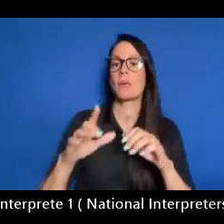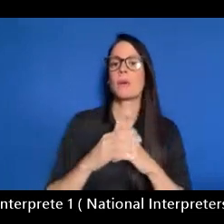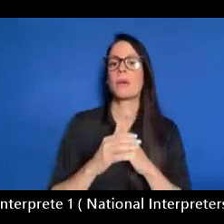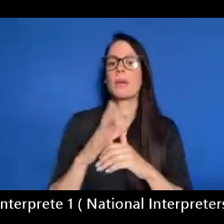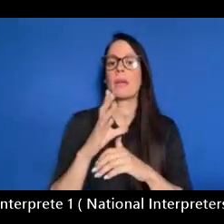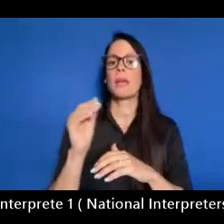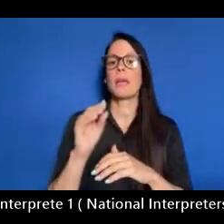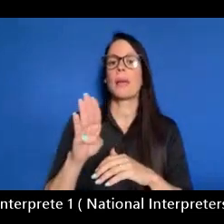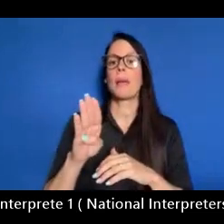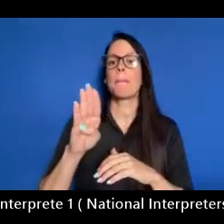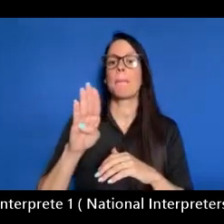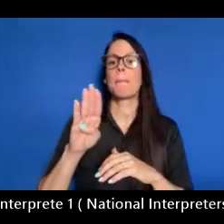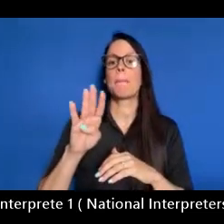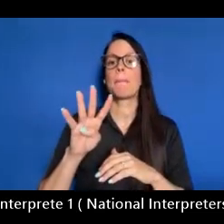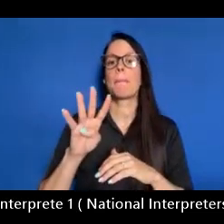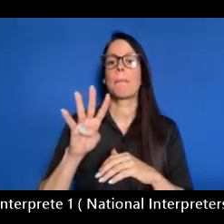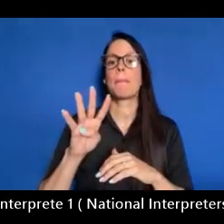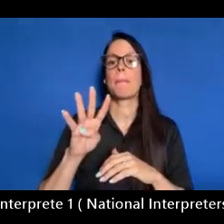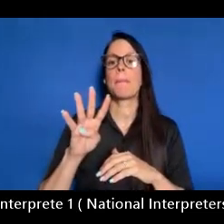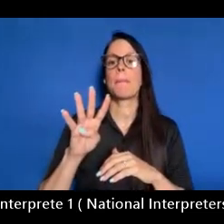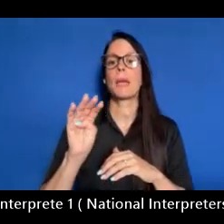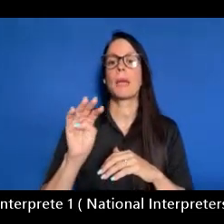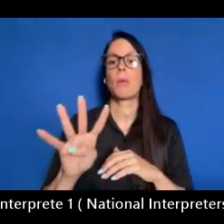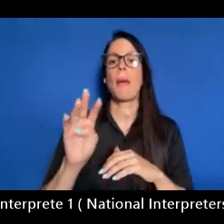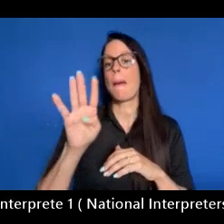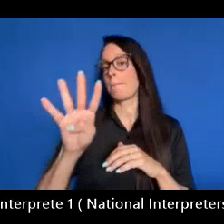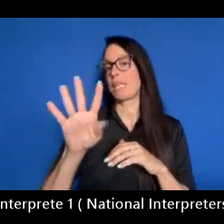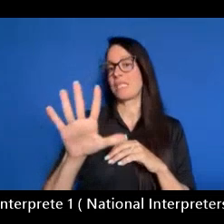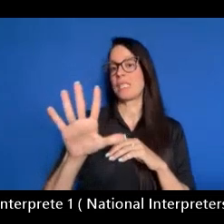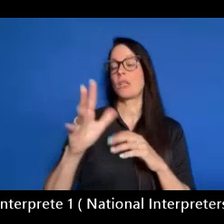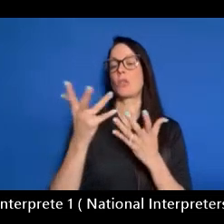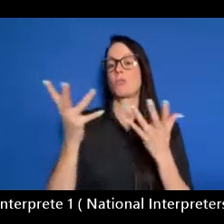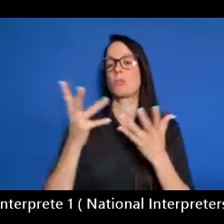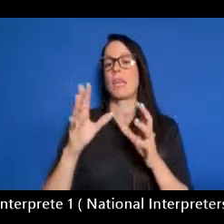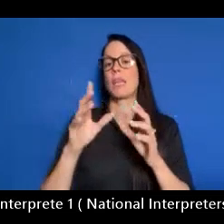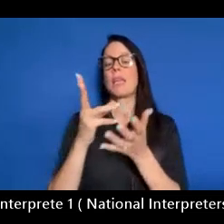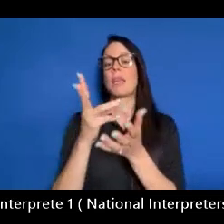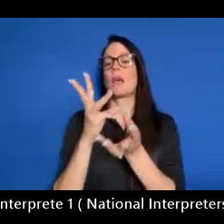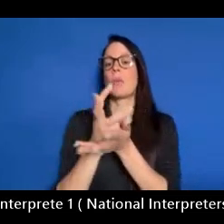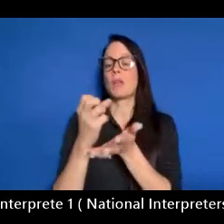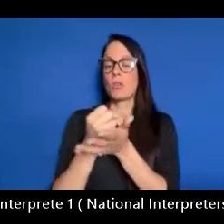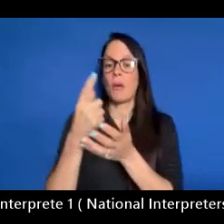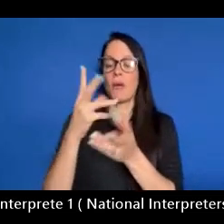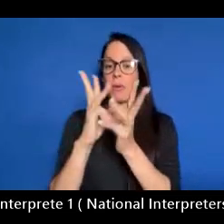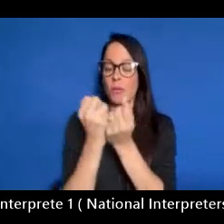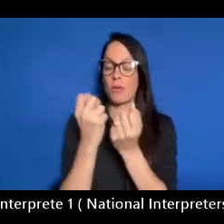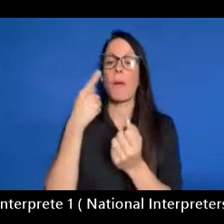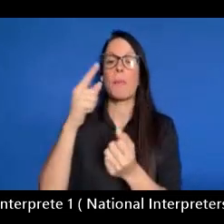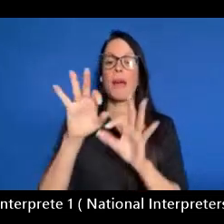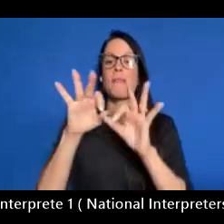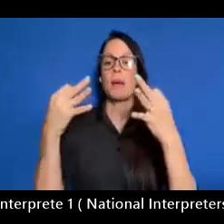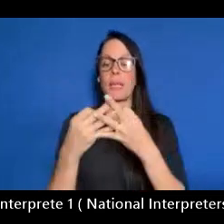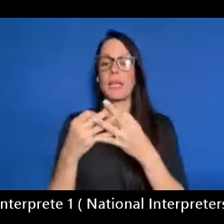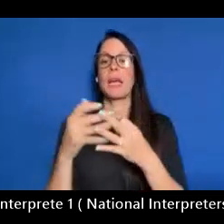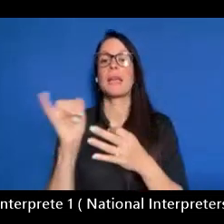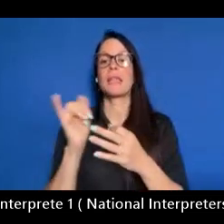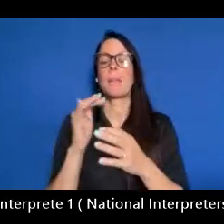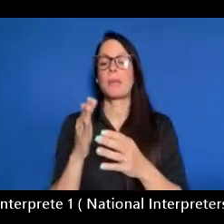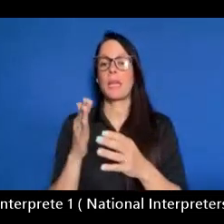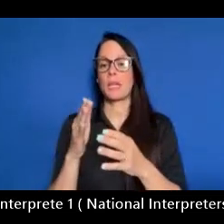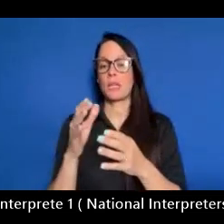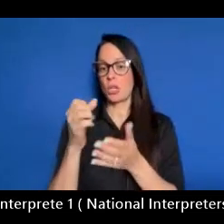familias o proveer talleres a familias, reinserción social, atención a los determinantes sociales de la salud, cursos académicos